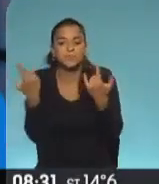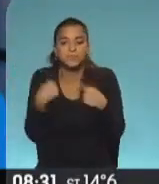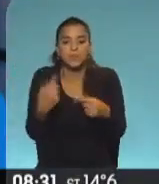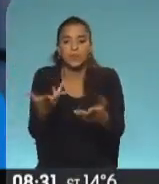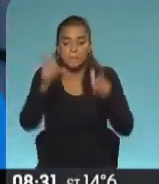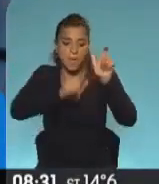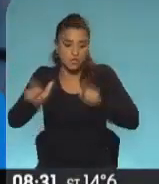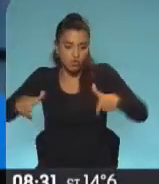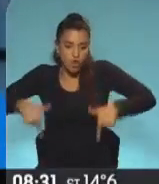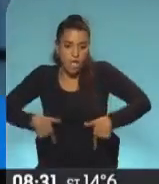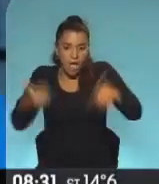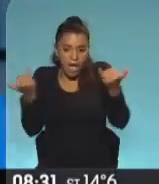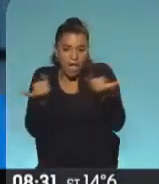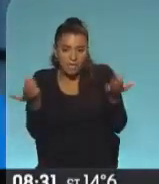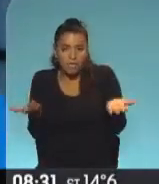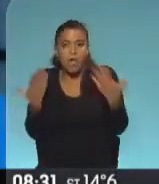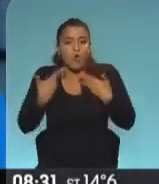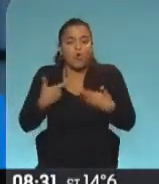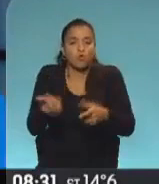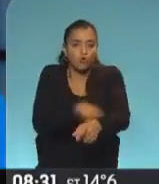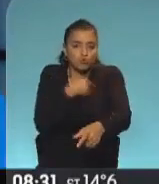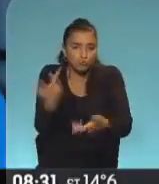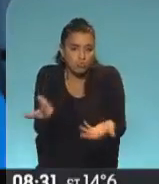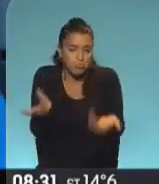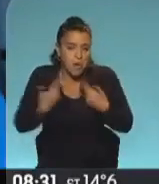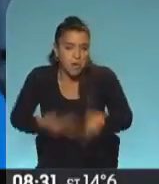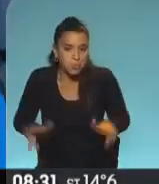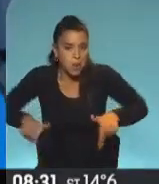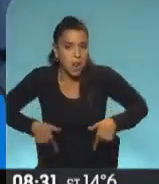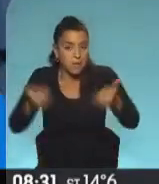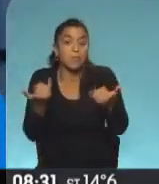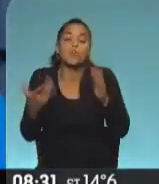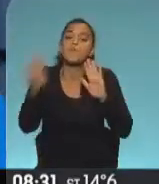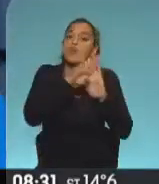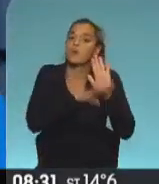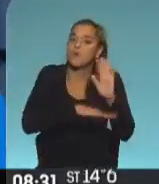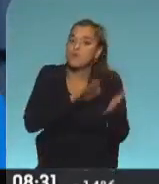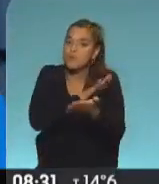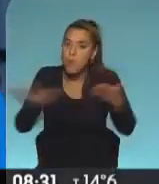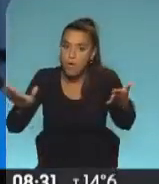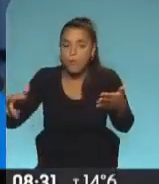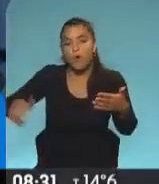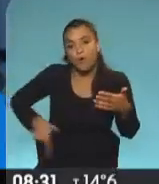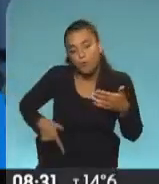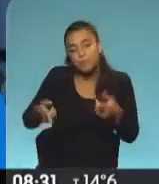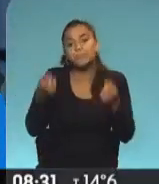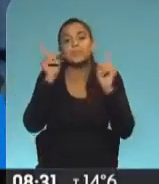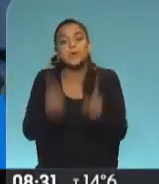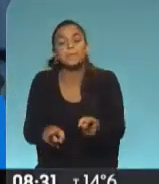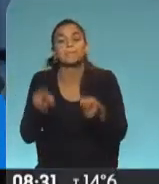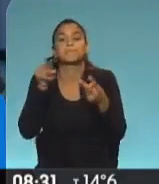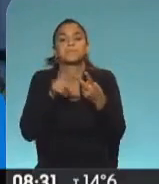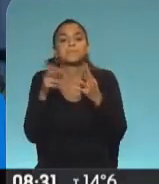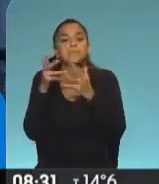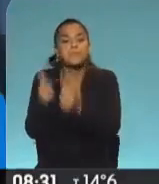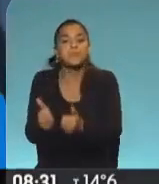hacen que la gente esté muy acostumbrada a tener armas. Entonces, restringió la tenencia de armas y acompañó a los deudos, en su